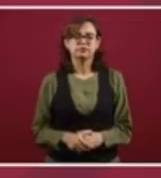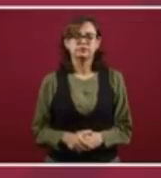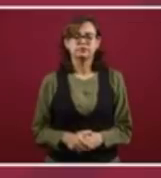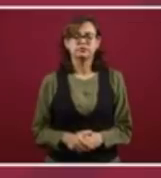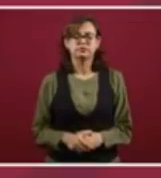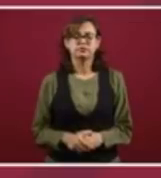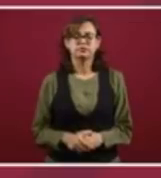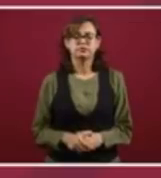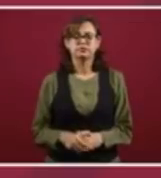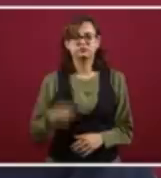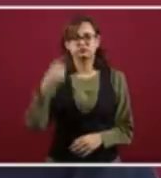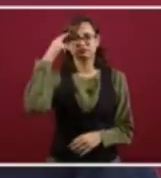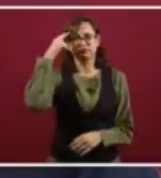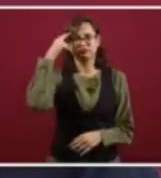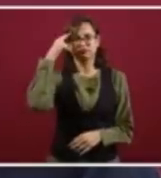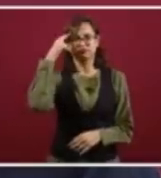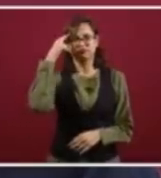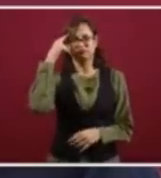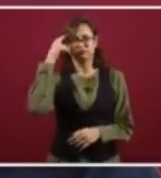La congruencia.